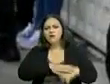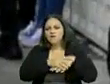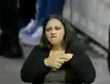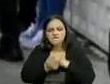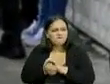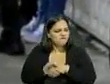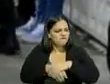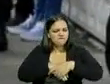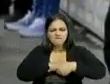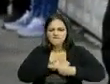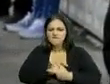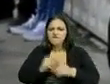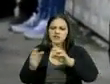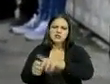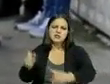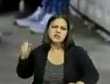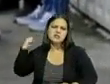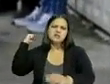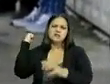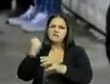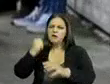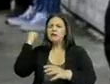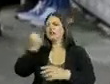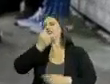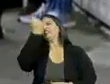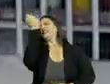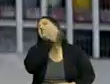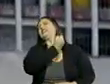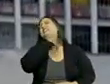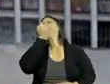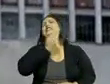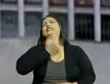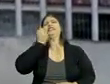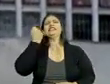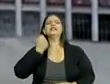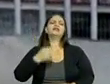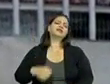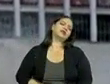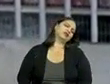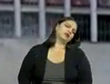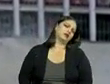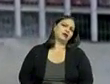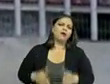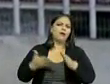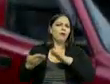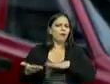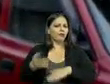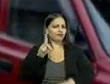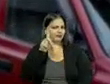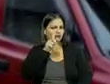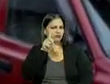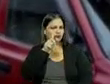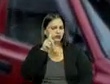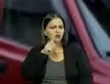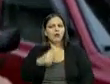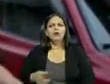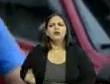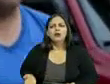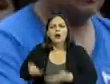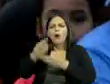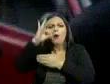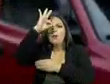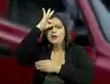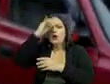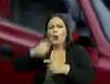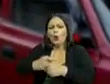Eso. El intento de femicidio ocurrió en la tercera etapa de Los Rosales, sector residencial de Santo Domingo, cuyos habitantes se sorprendieron